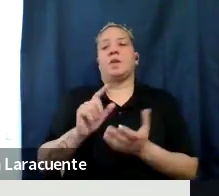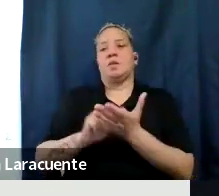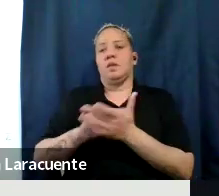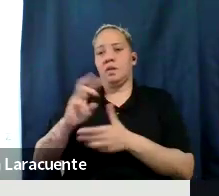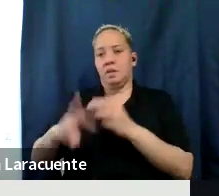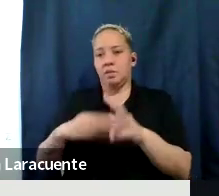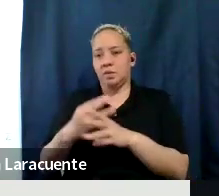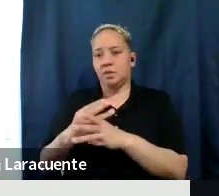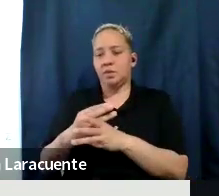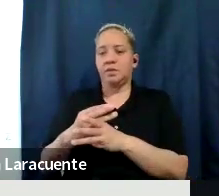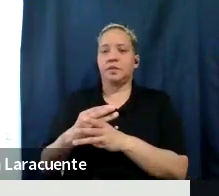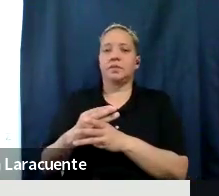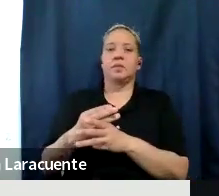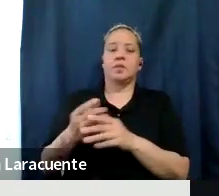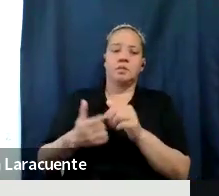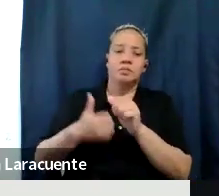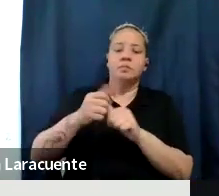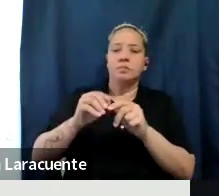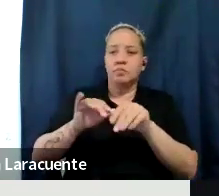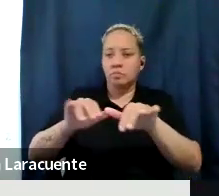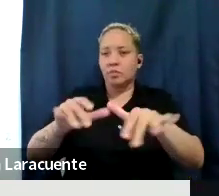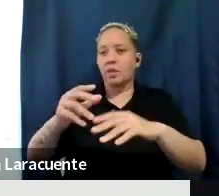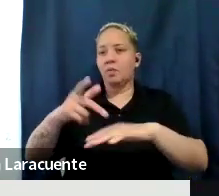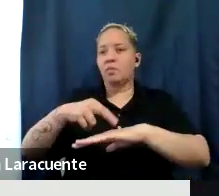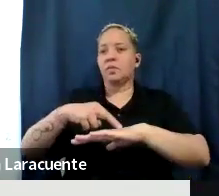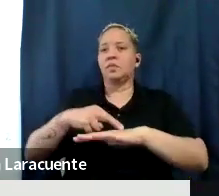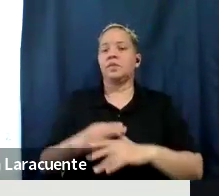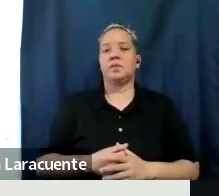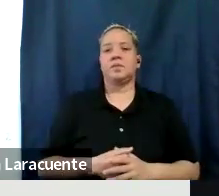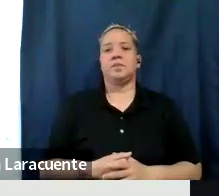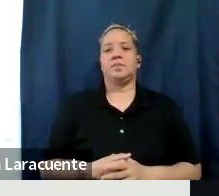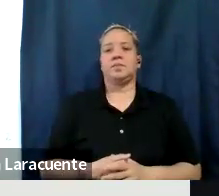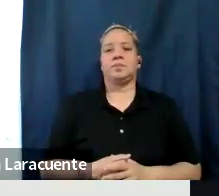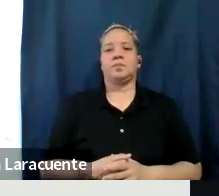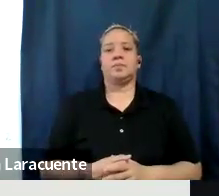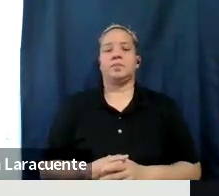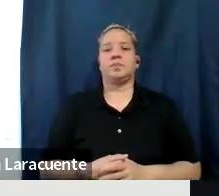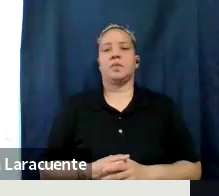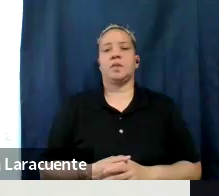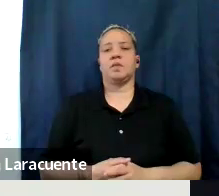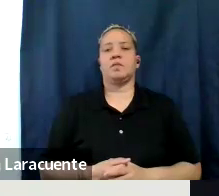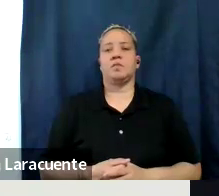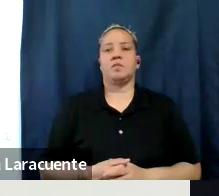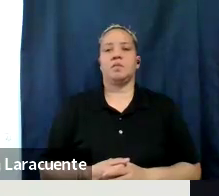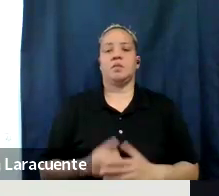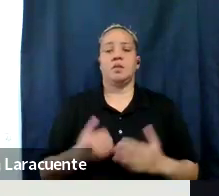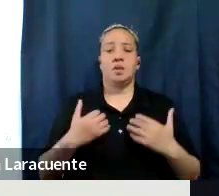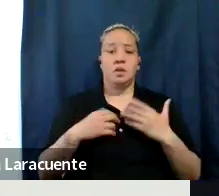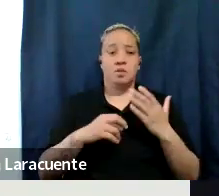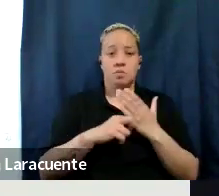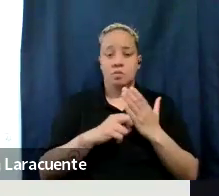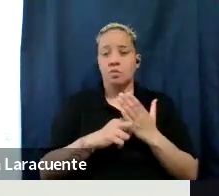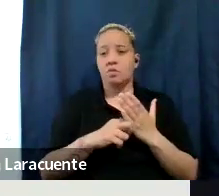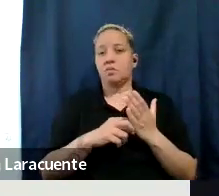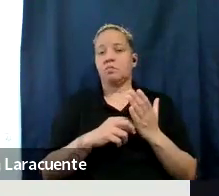el diario de mayor tirada de Puerto Rico, eh, tenía su revista gráfica en